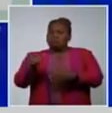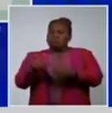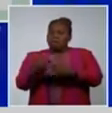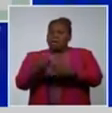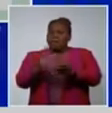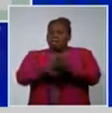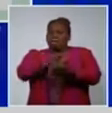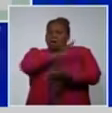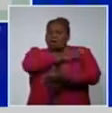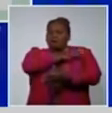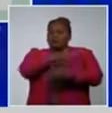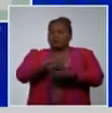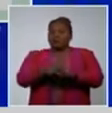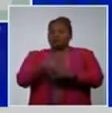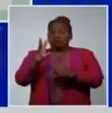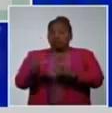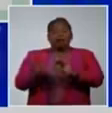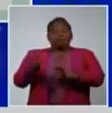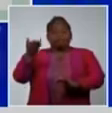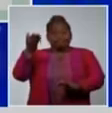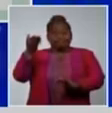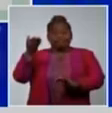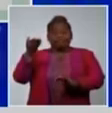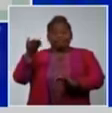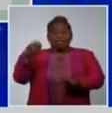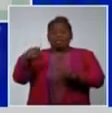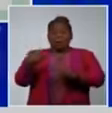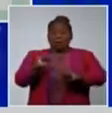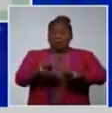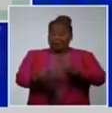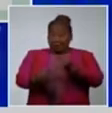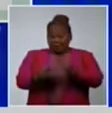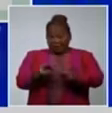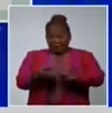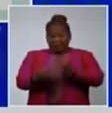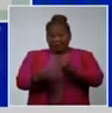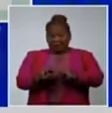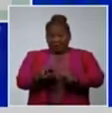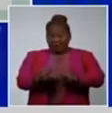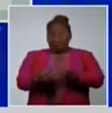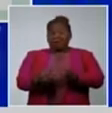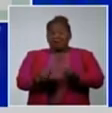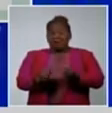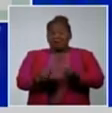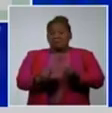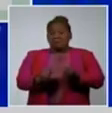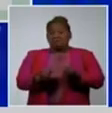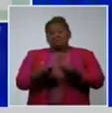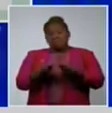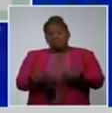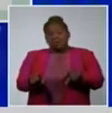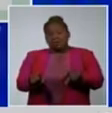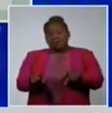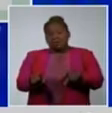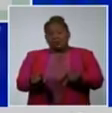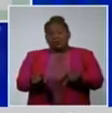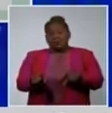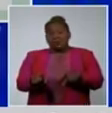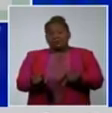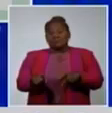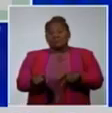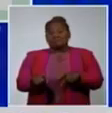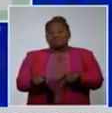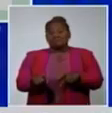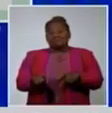sin flama del hogar pueden controlarse pero que indiscutiblemente de todas formas través es que se